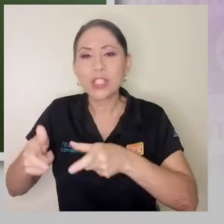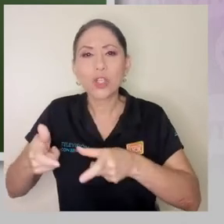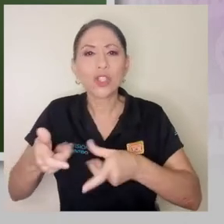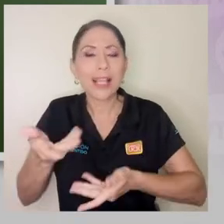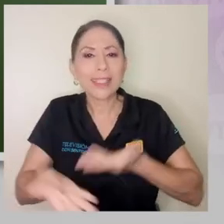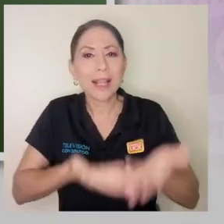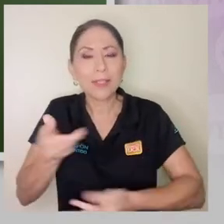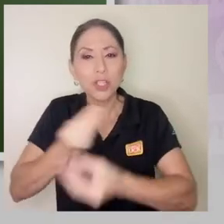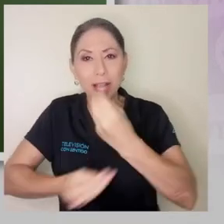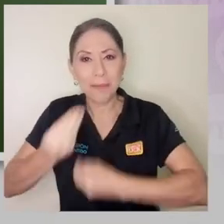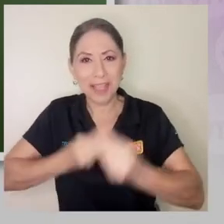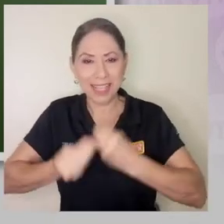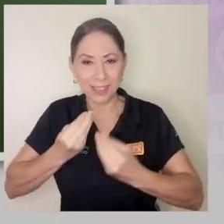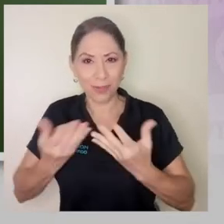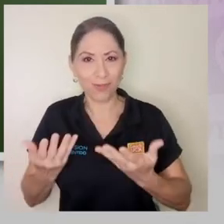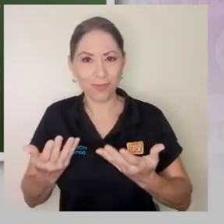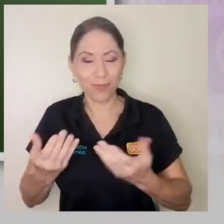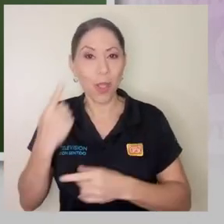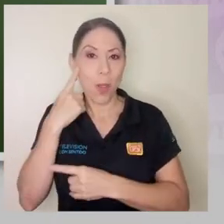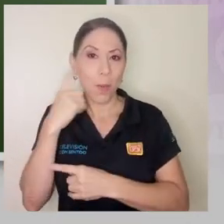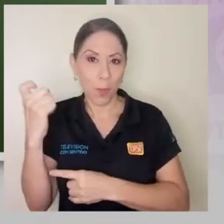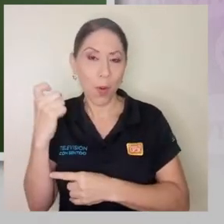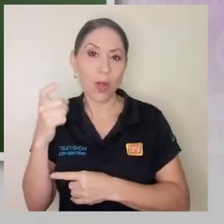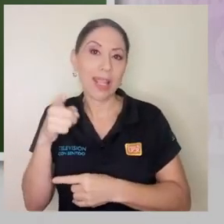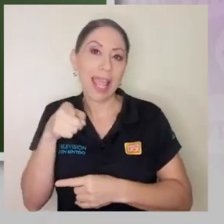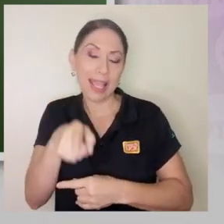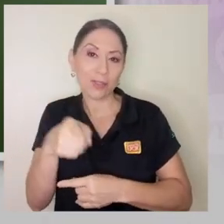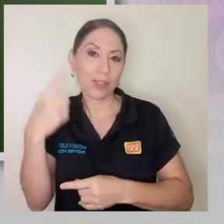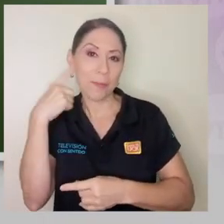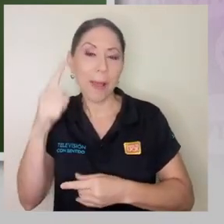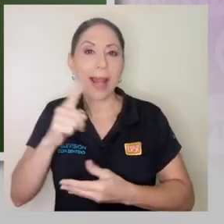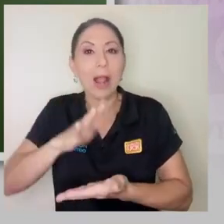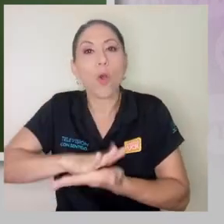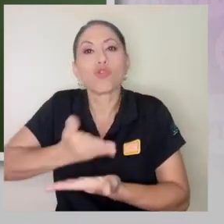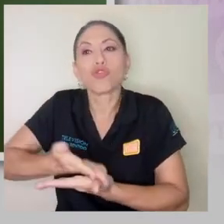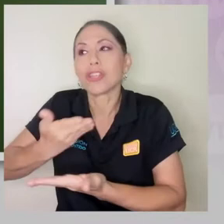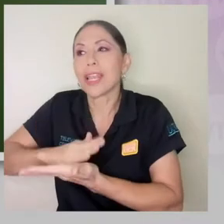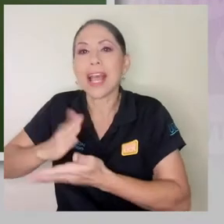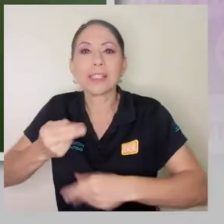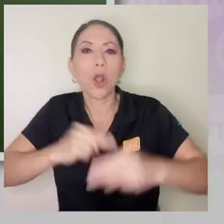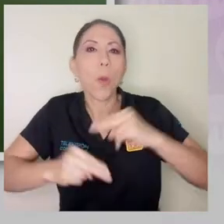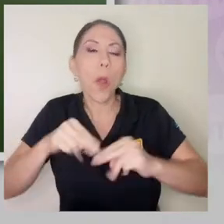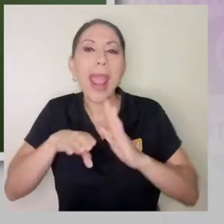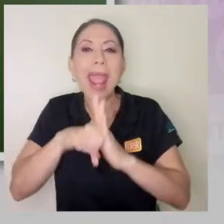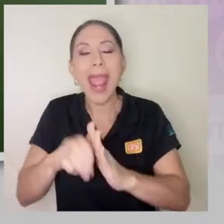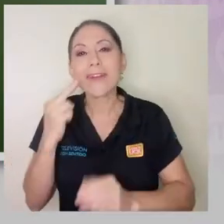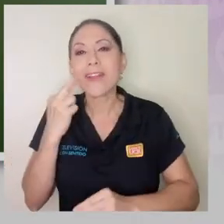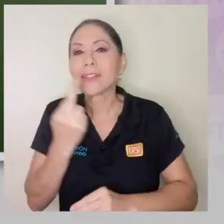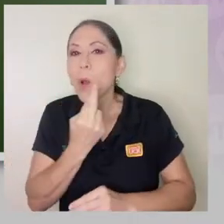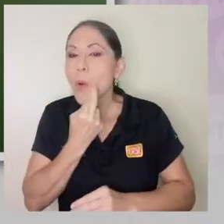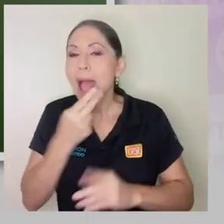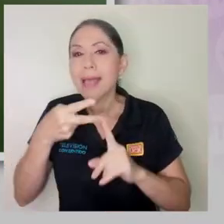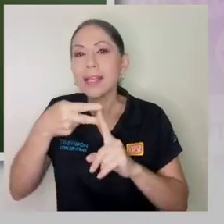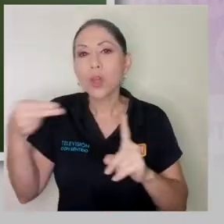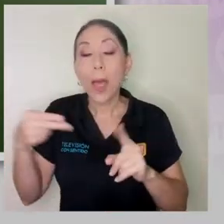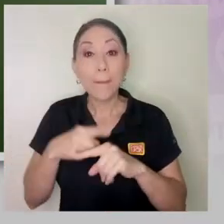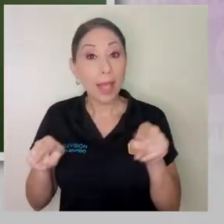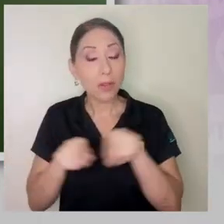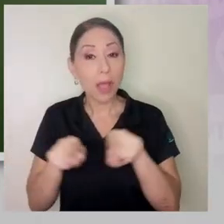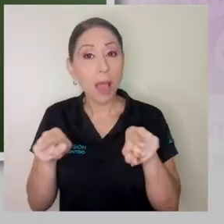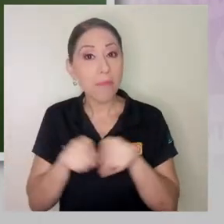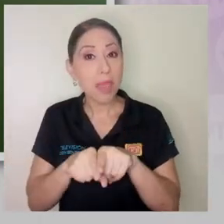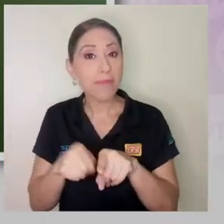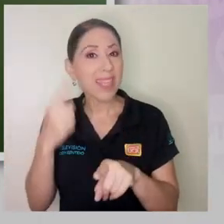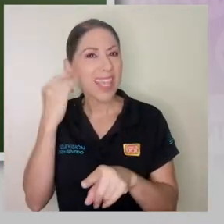servicios de alimentación, ¿verdad? Porque está para cocinas comerciales, llámese restaurantes, hoteles, pero también